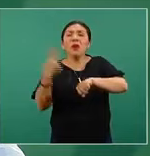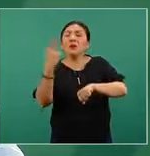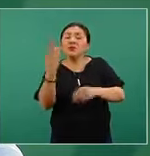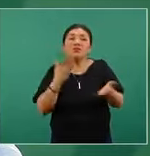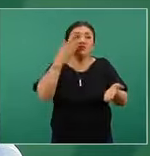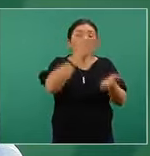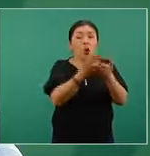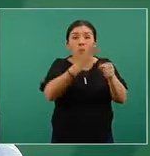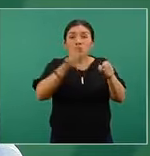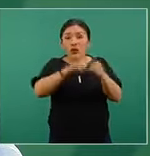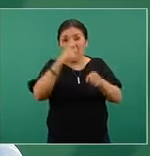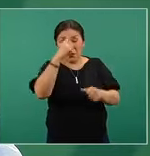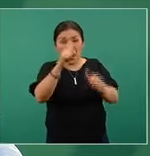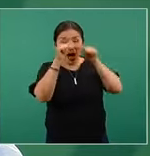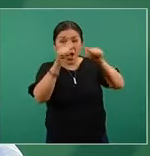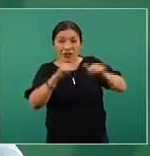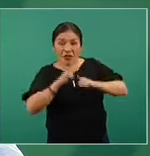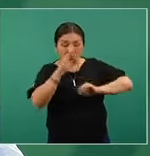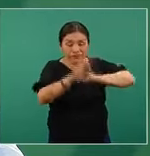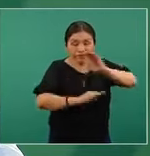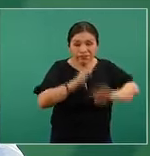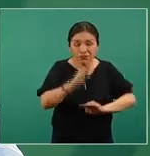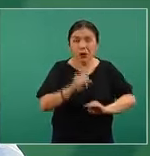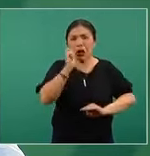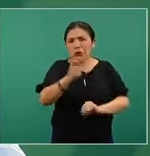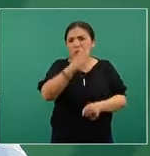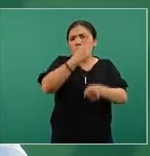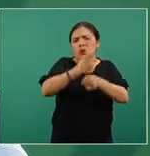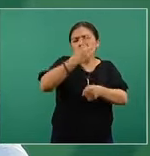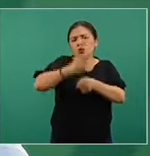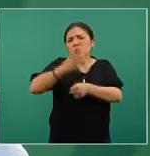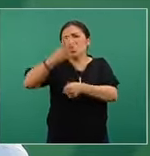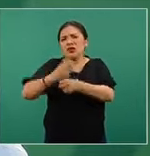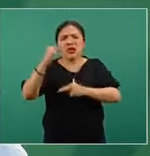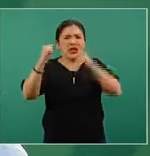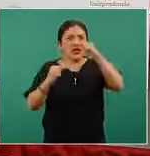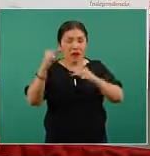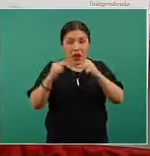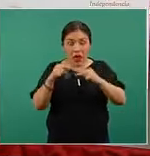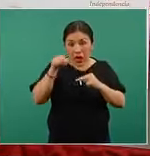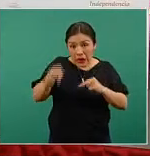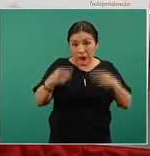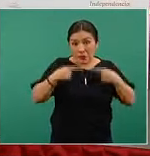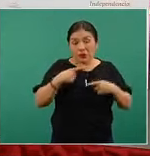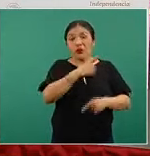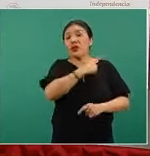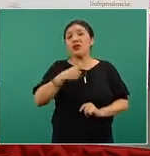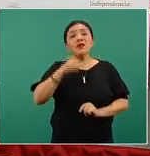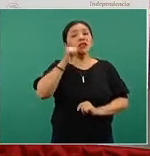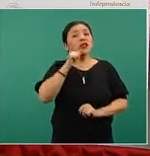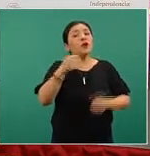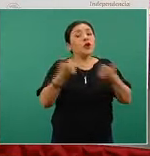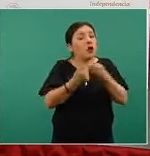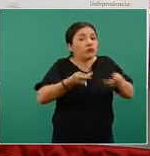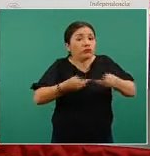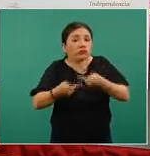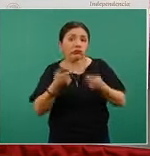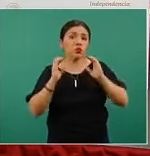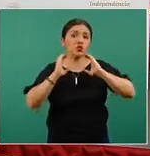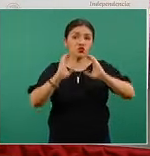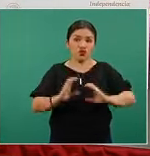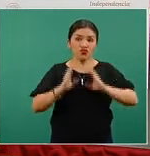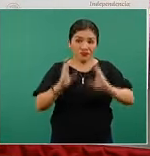a un nivel o sea primero segundo tercero pues debemos de mantener los protocolos no y